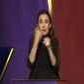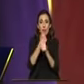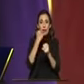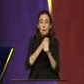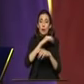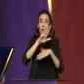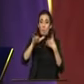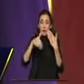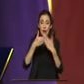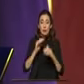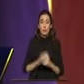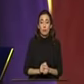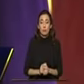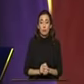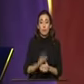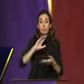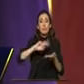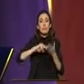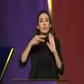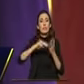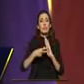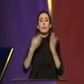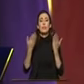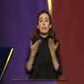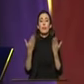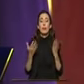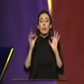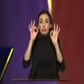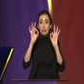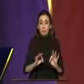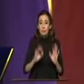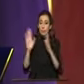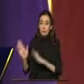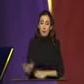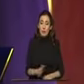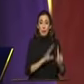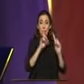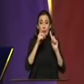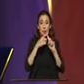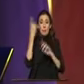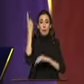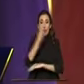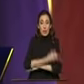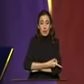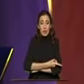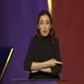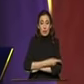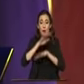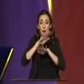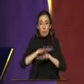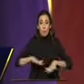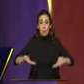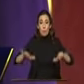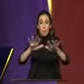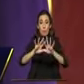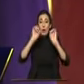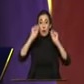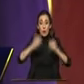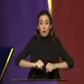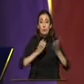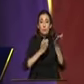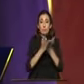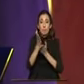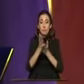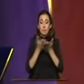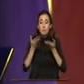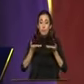todos. Eso tiene que ver con un principio que formulé desde el primer día del gobierno. El dinero del pueblo debe estar al servicio